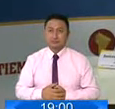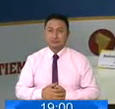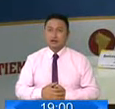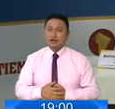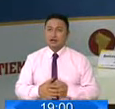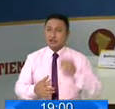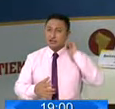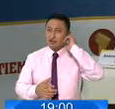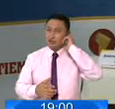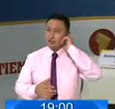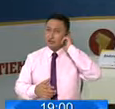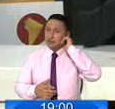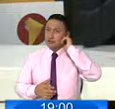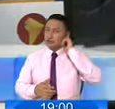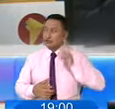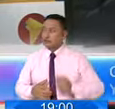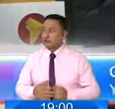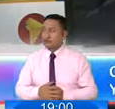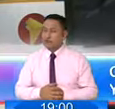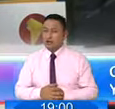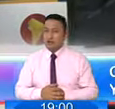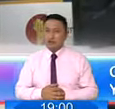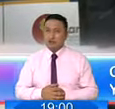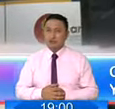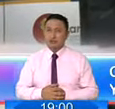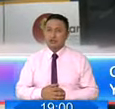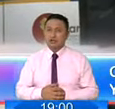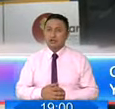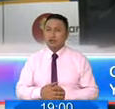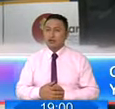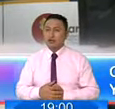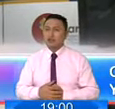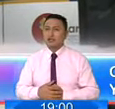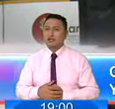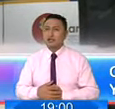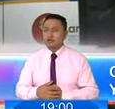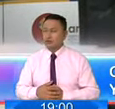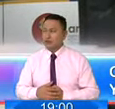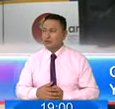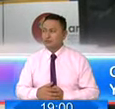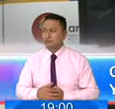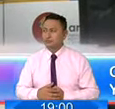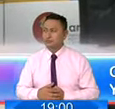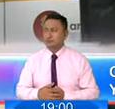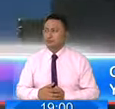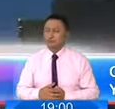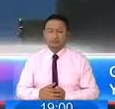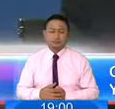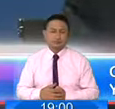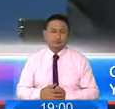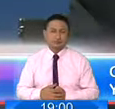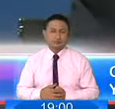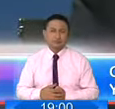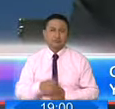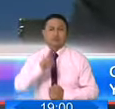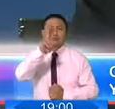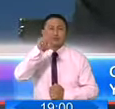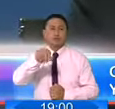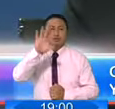de los medios públicos, hizo un informe detallado de las condiciones en las que se encuentran Gama TV y TC Televisión. Desde el